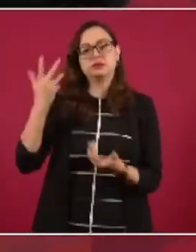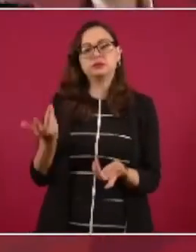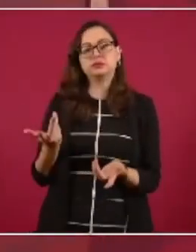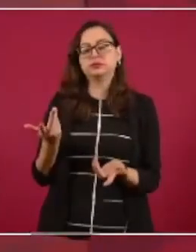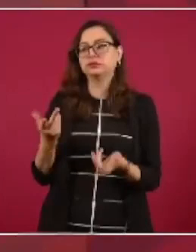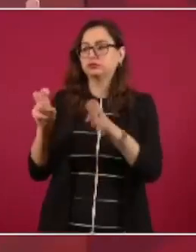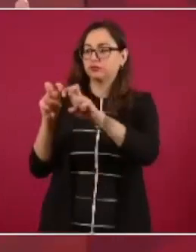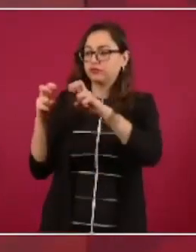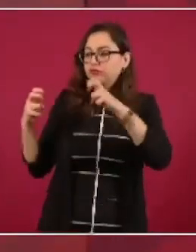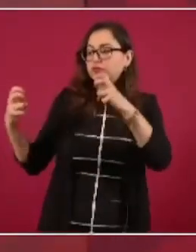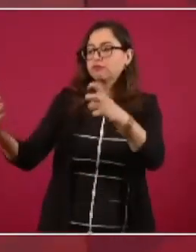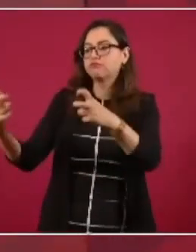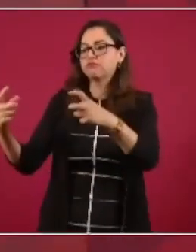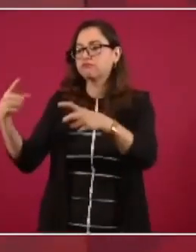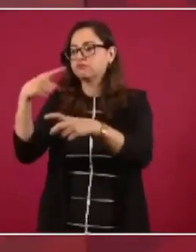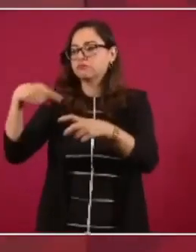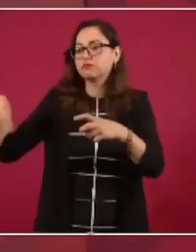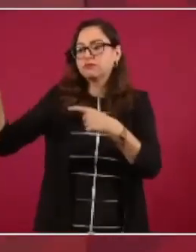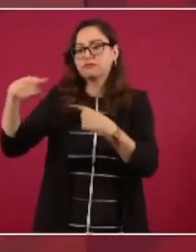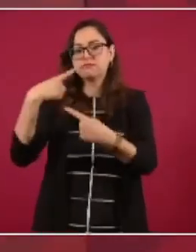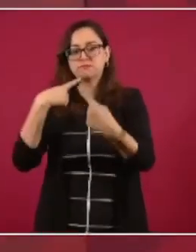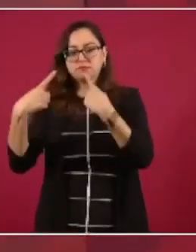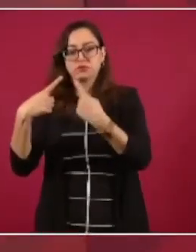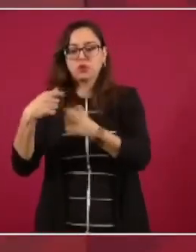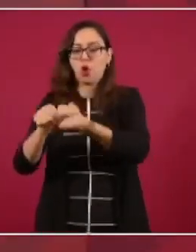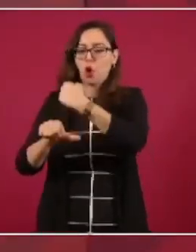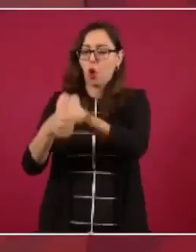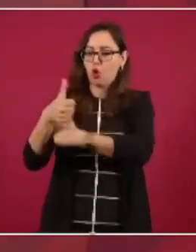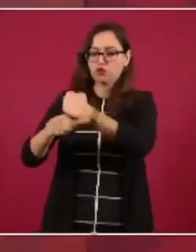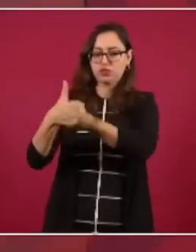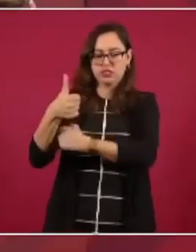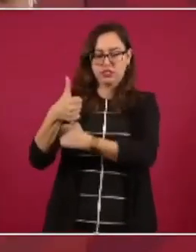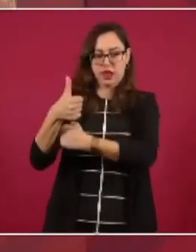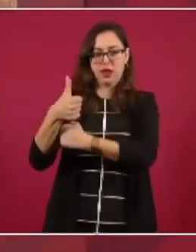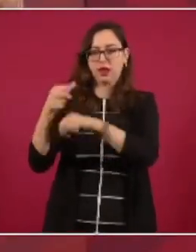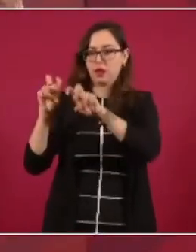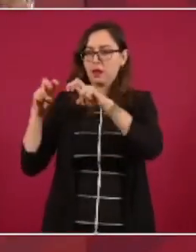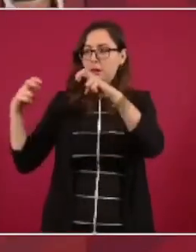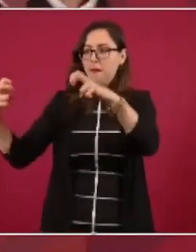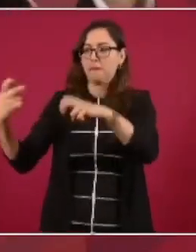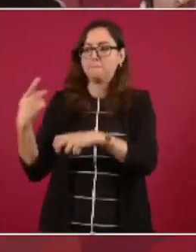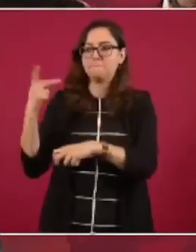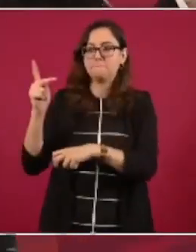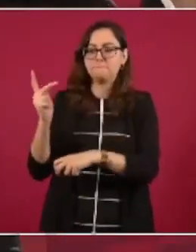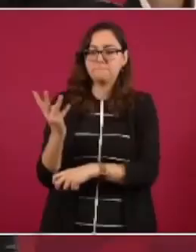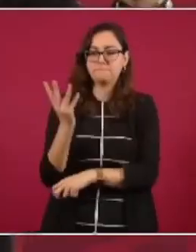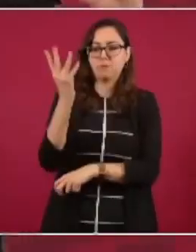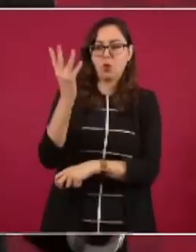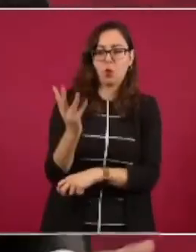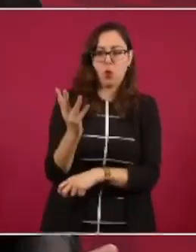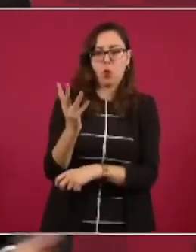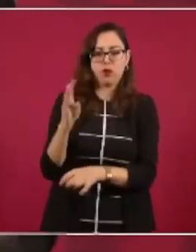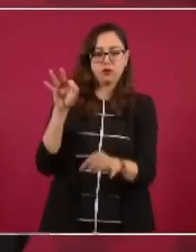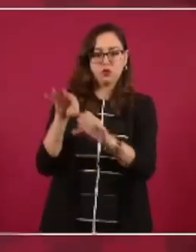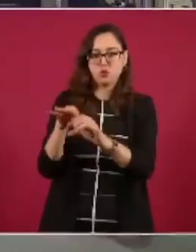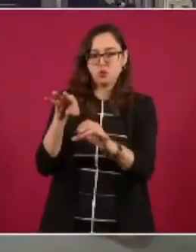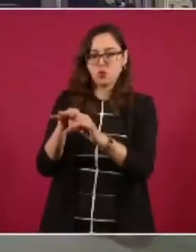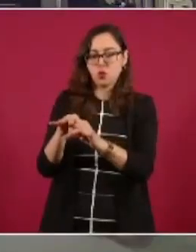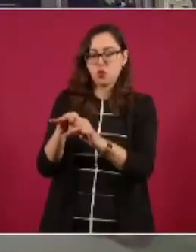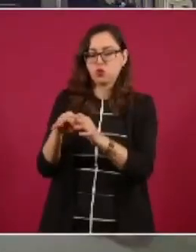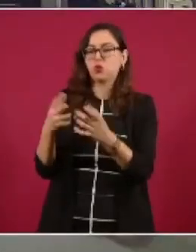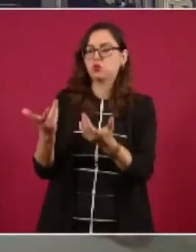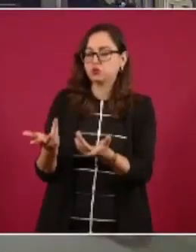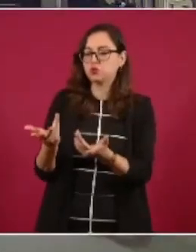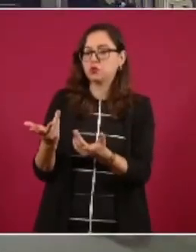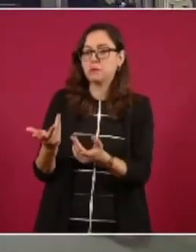mayoría, o sea, aunque son 11, pero 4 y se van convenciendo,